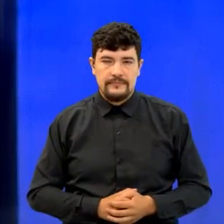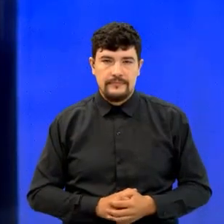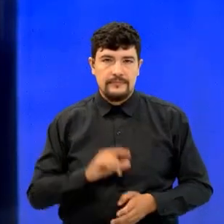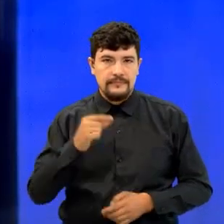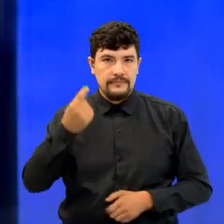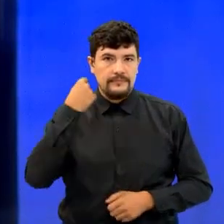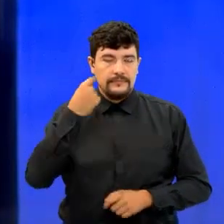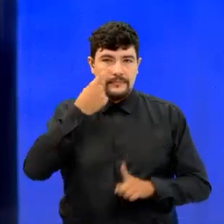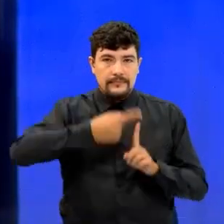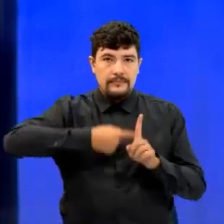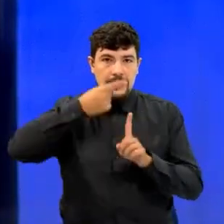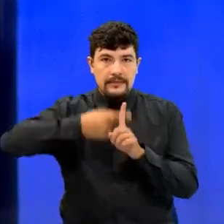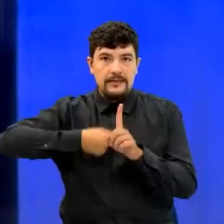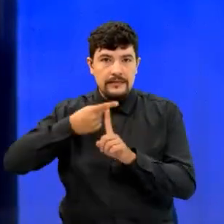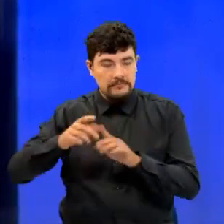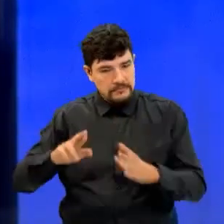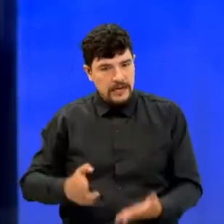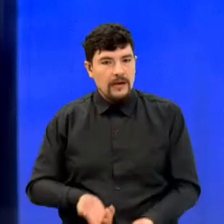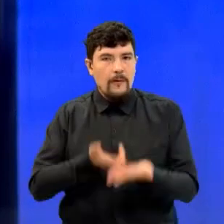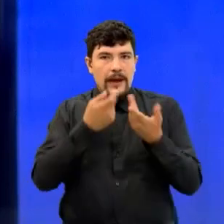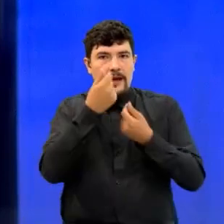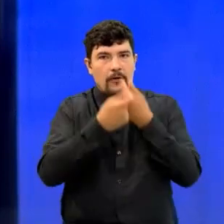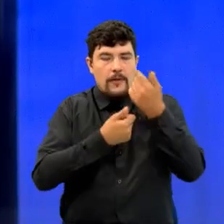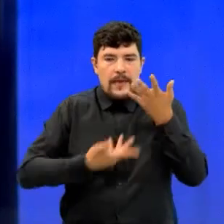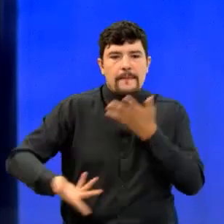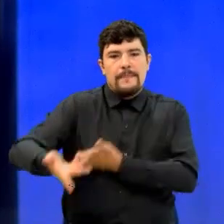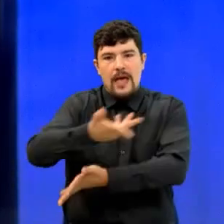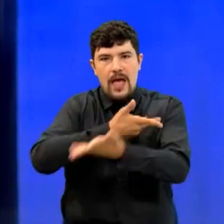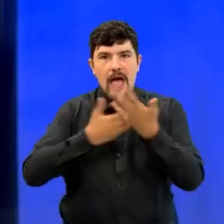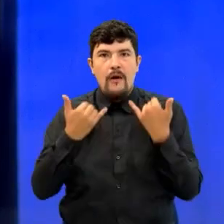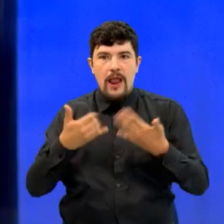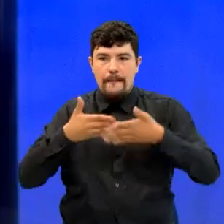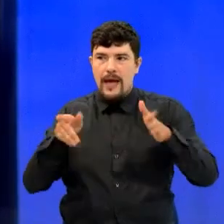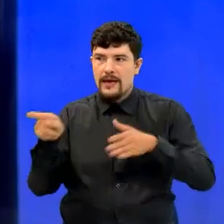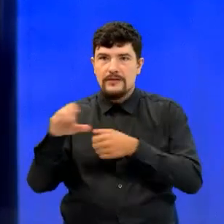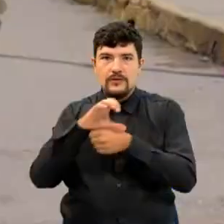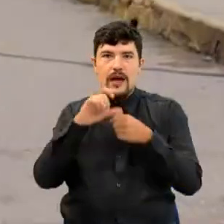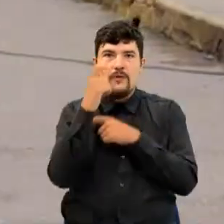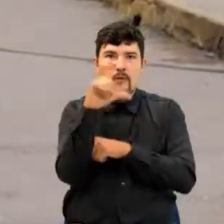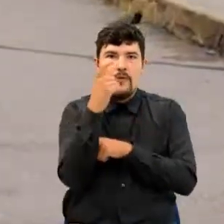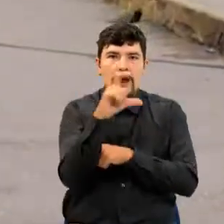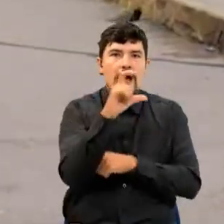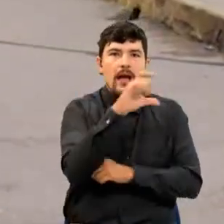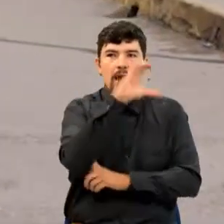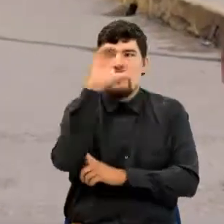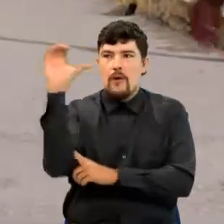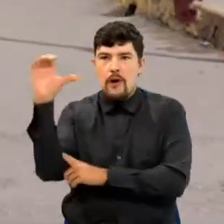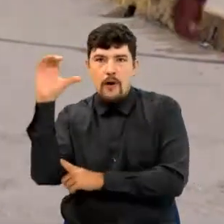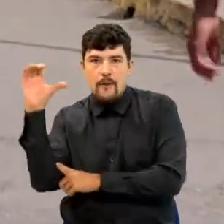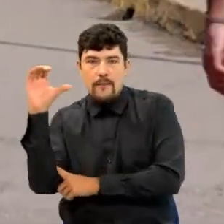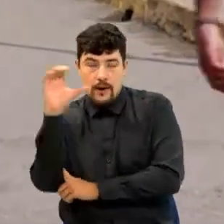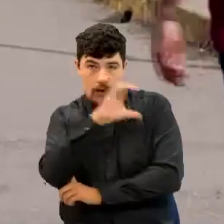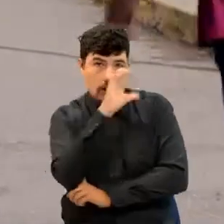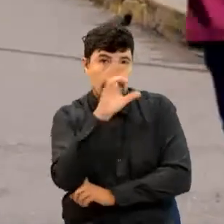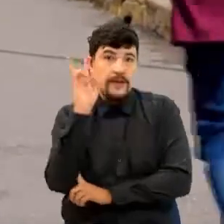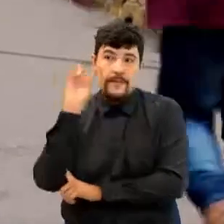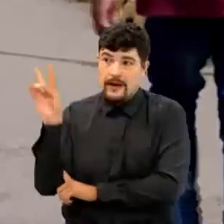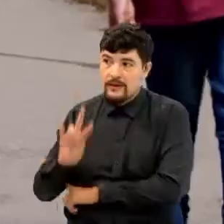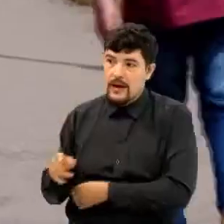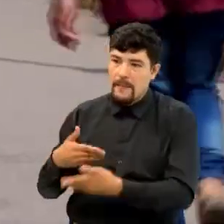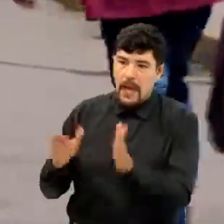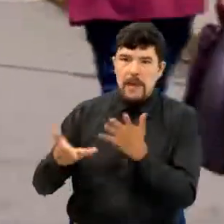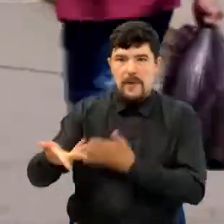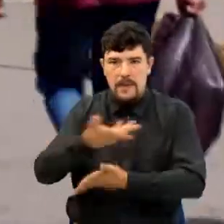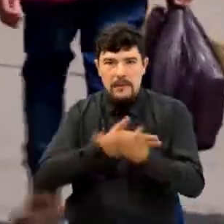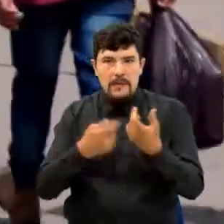últimos meses, un balance positivo para la apertura de la frontera. Desde la apertura de los puentes